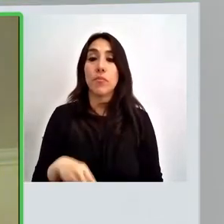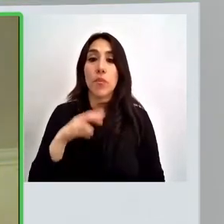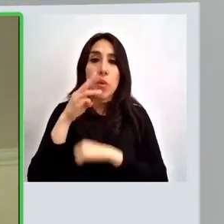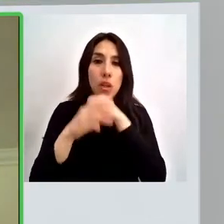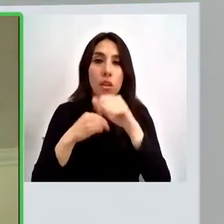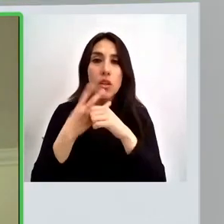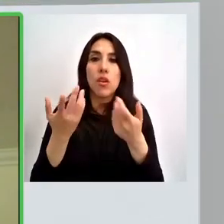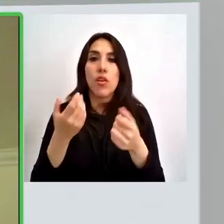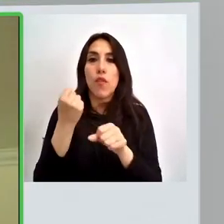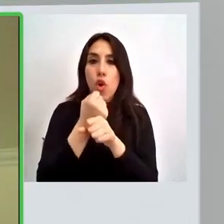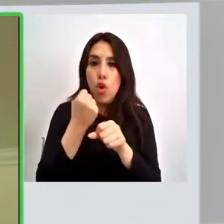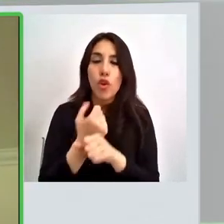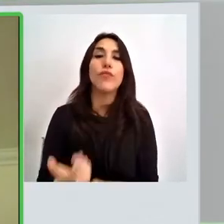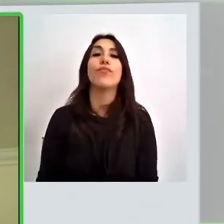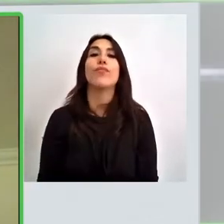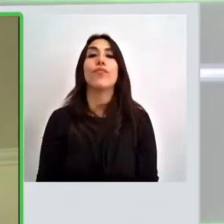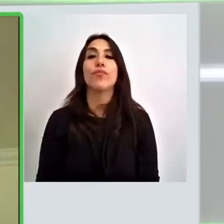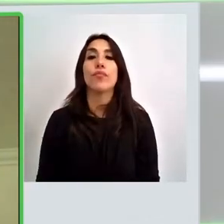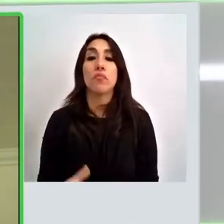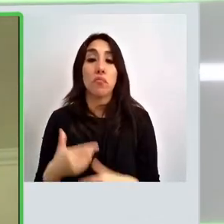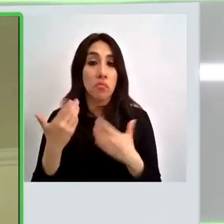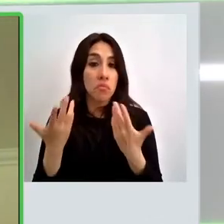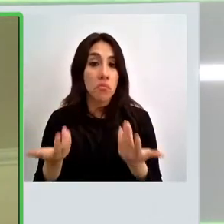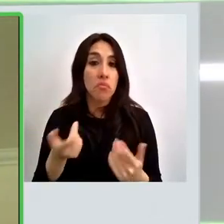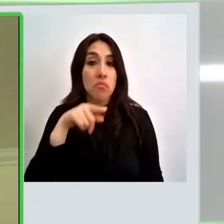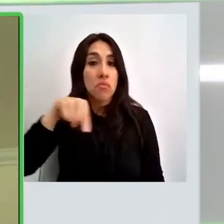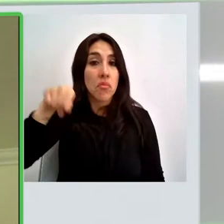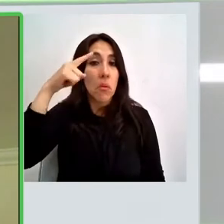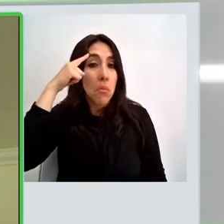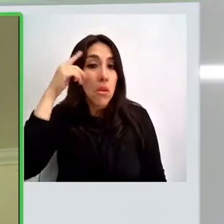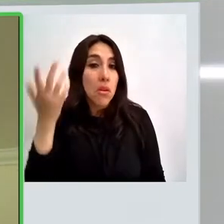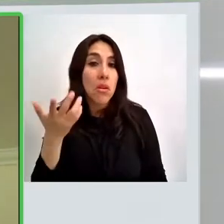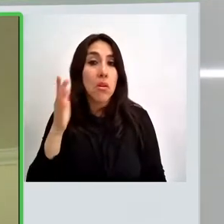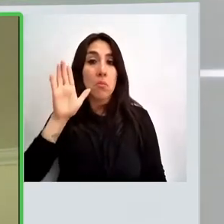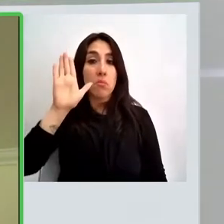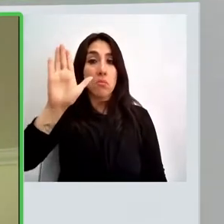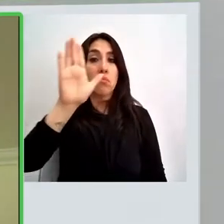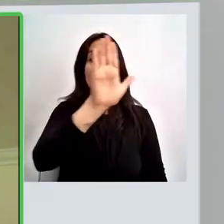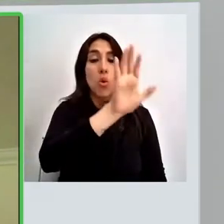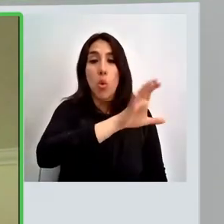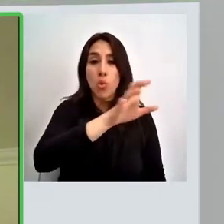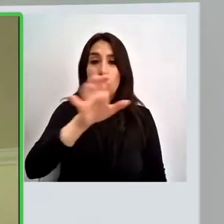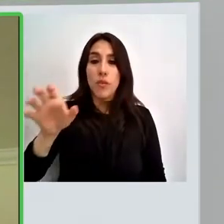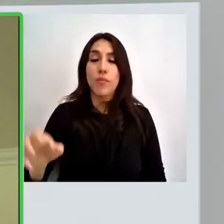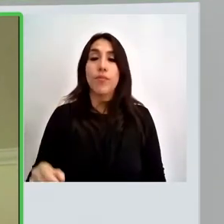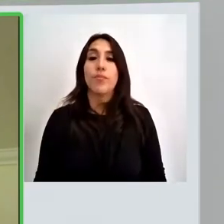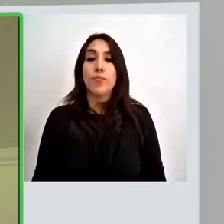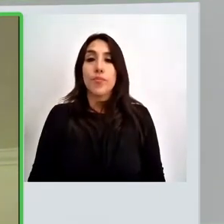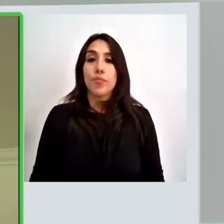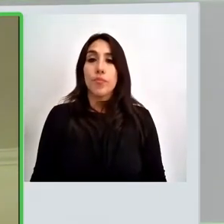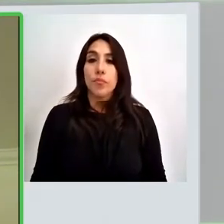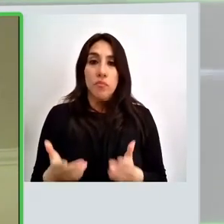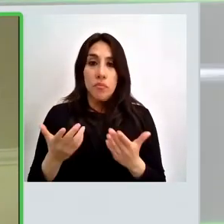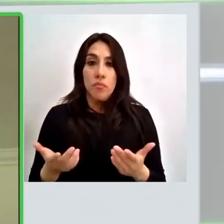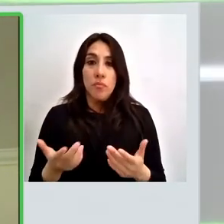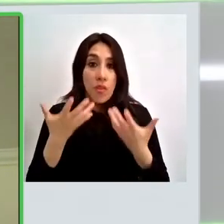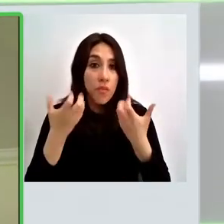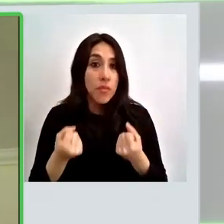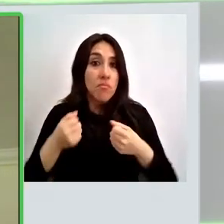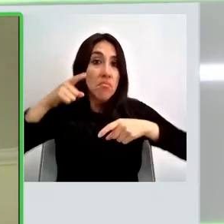entonces piensen en sus propios países donde hay más personas con discapacidad